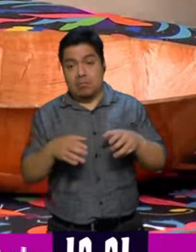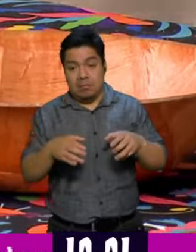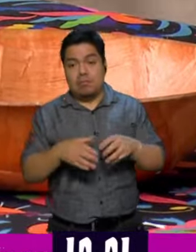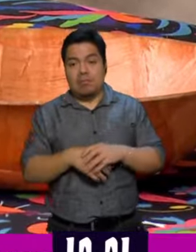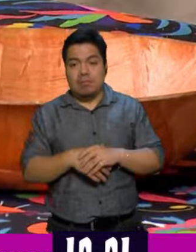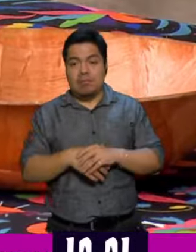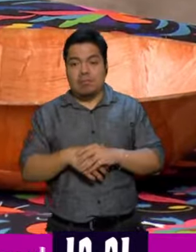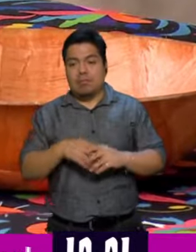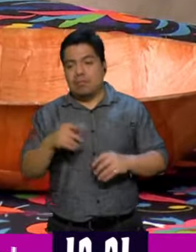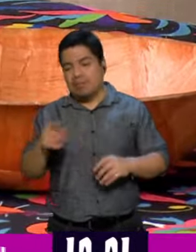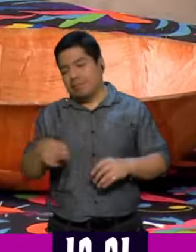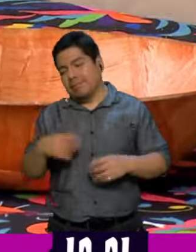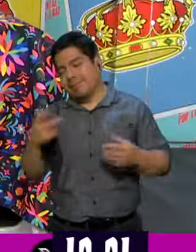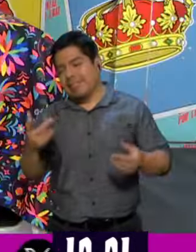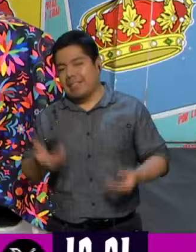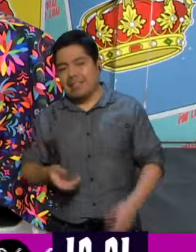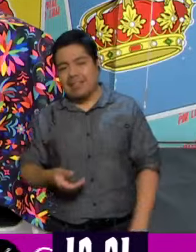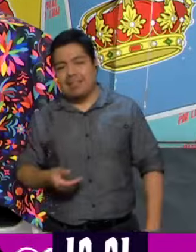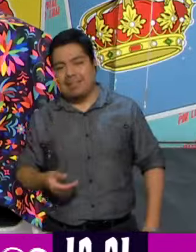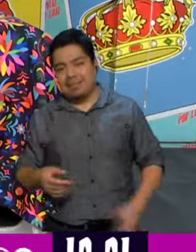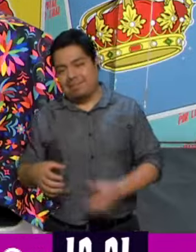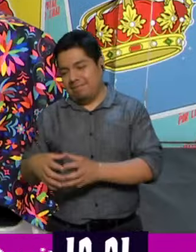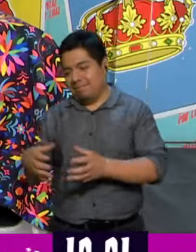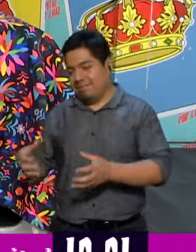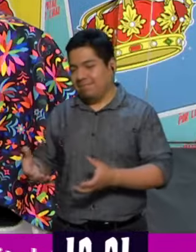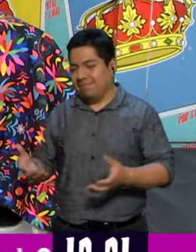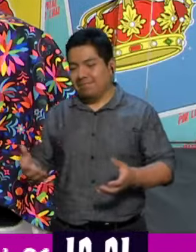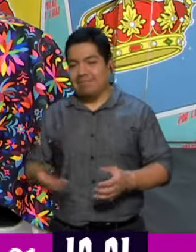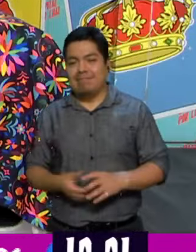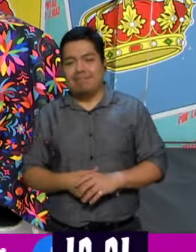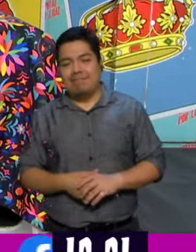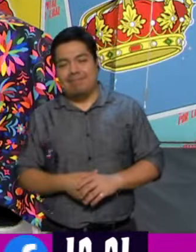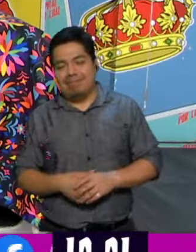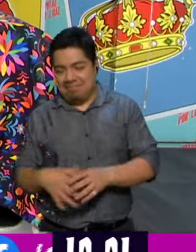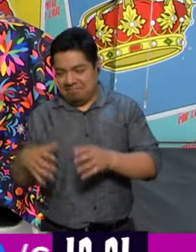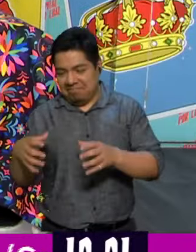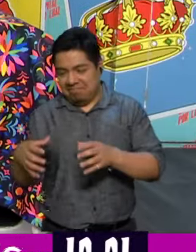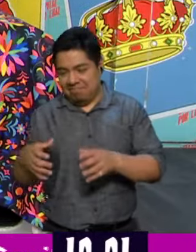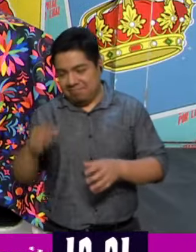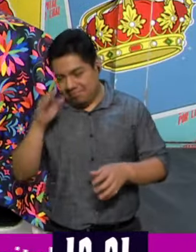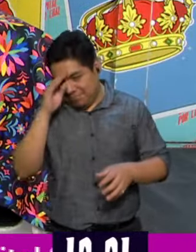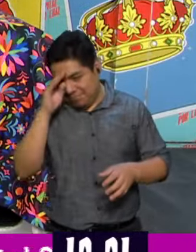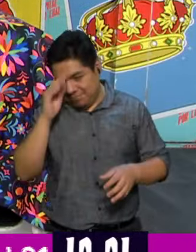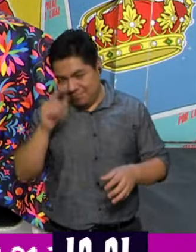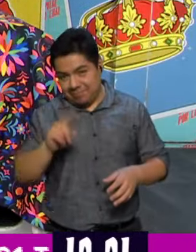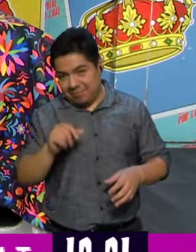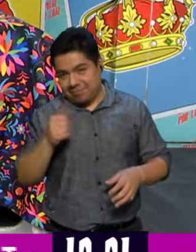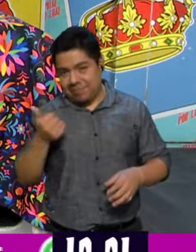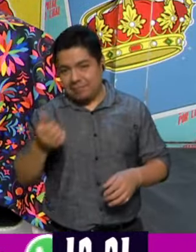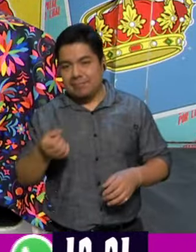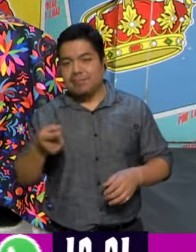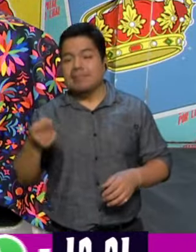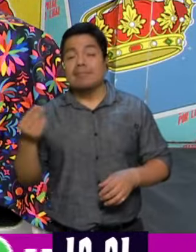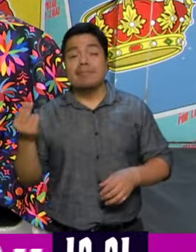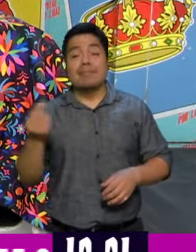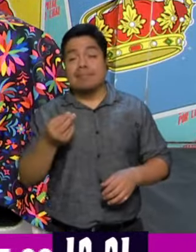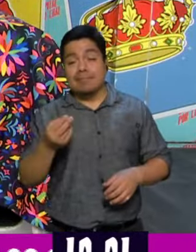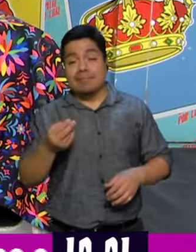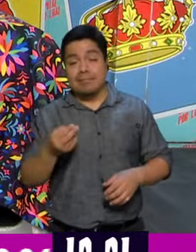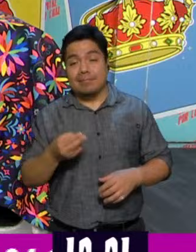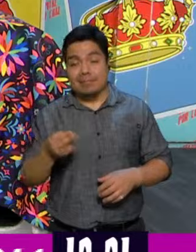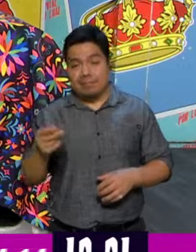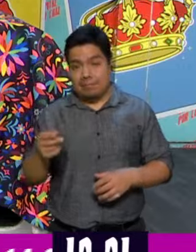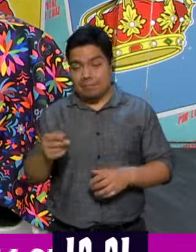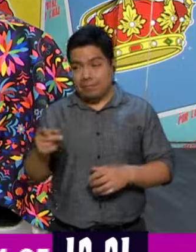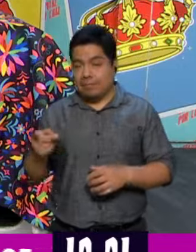ratito. ¡Chale! No, pues este es de diseñador. Yo pensé que uno de este tamañote. ¿Qué pasó? Bueno, ¿qué necesita, maestro? Esto lo vamos a meter a